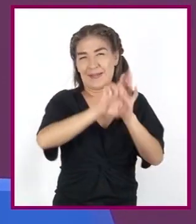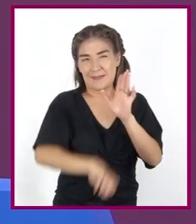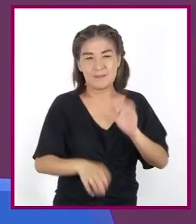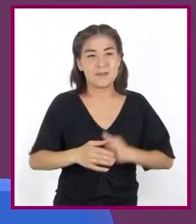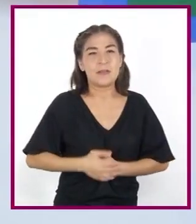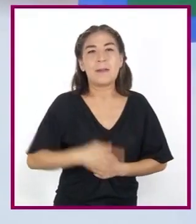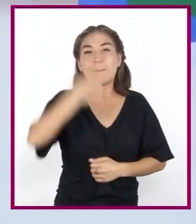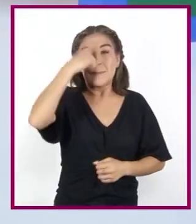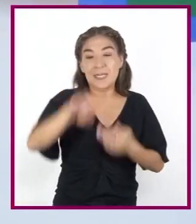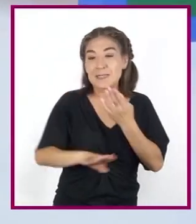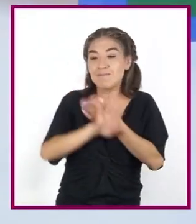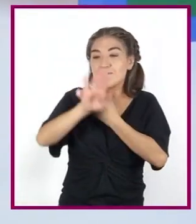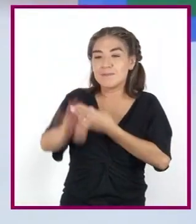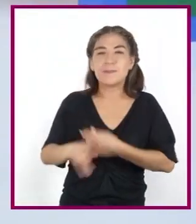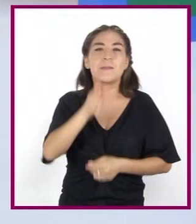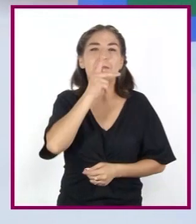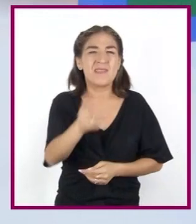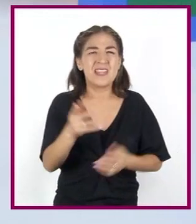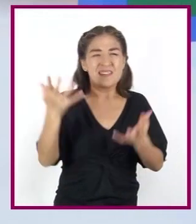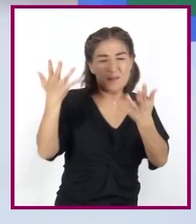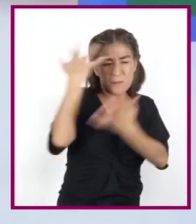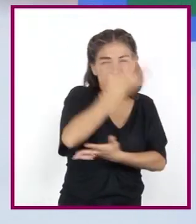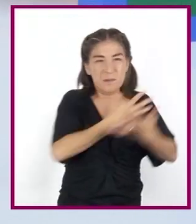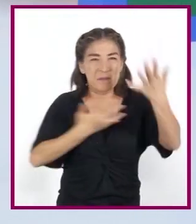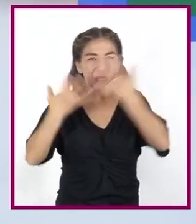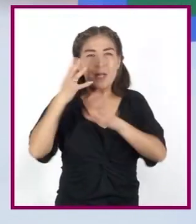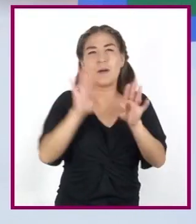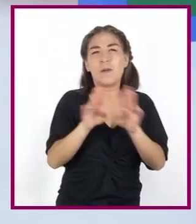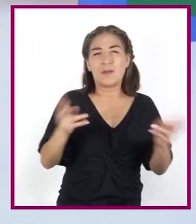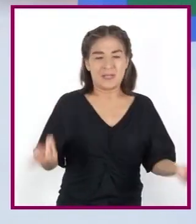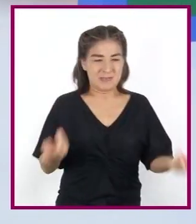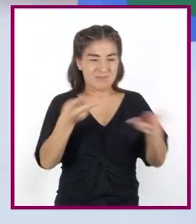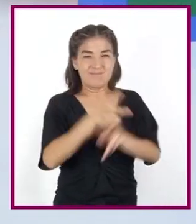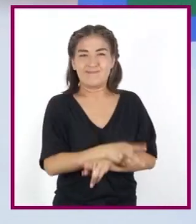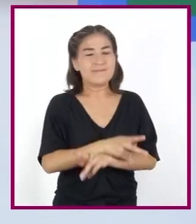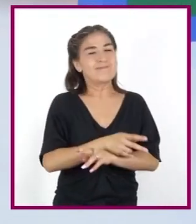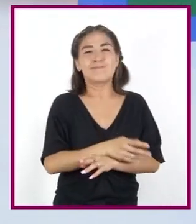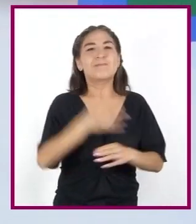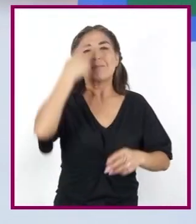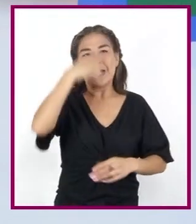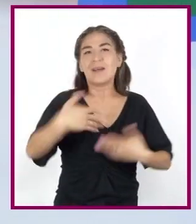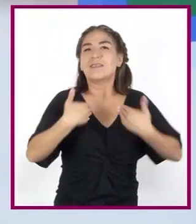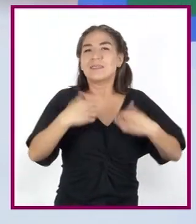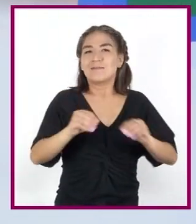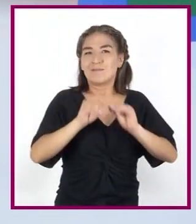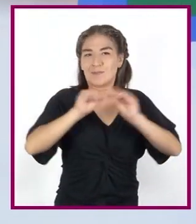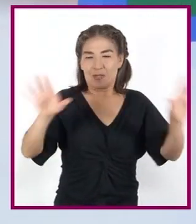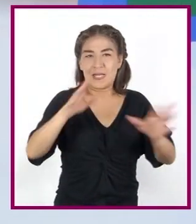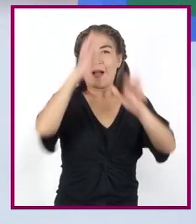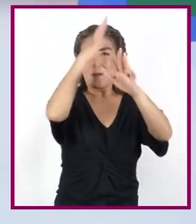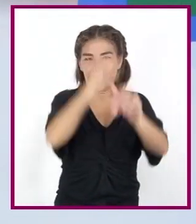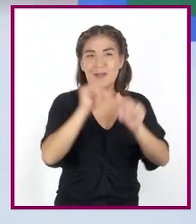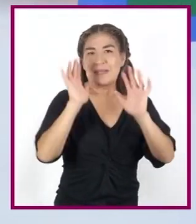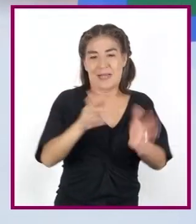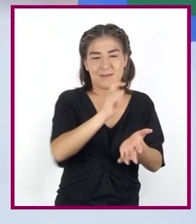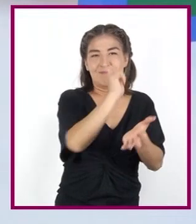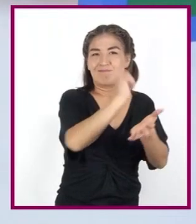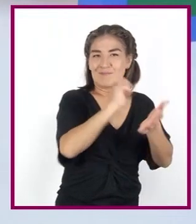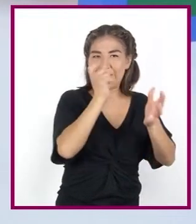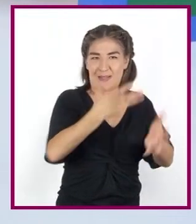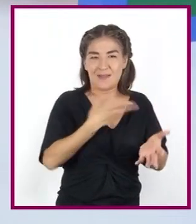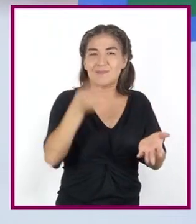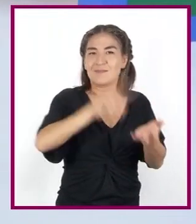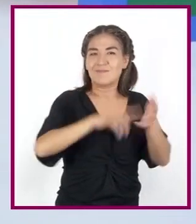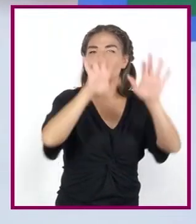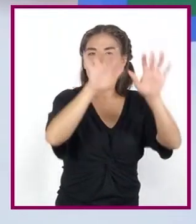se evitan términos confusos o figurados para clarificar el acuerdo que se suscribe. Sin embargo,